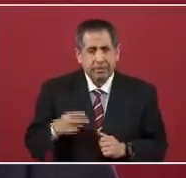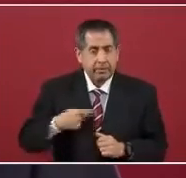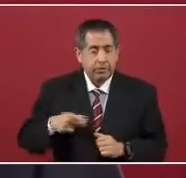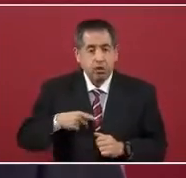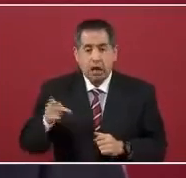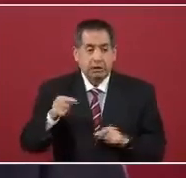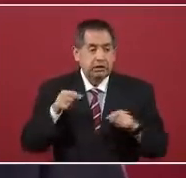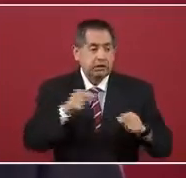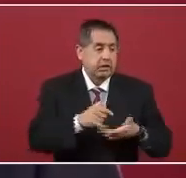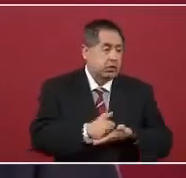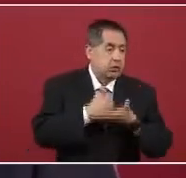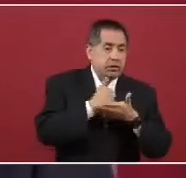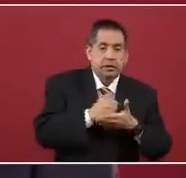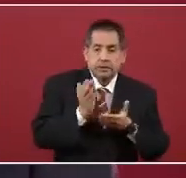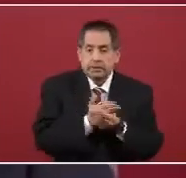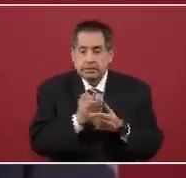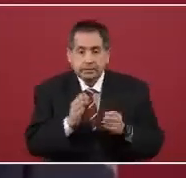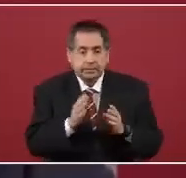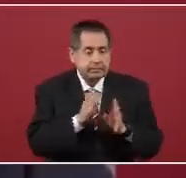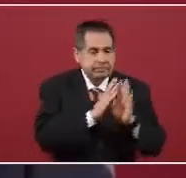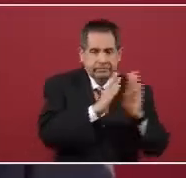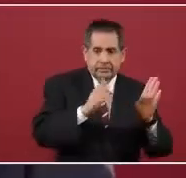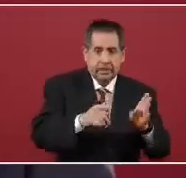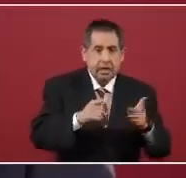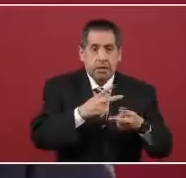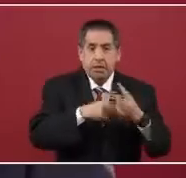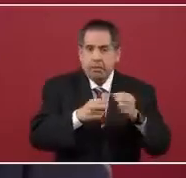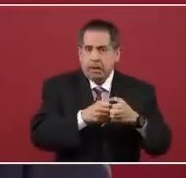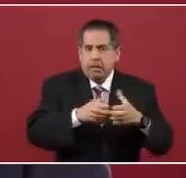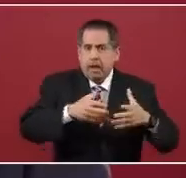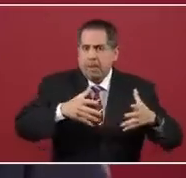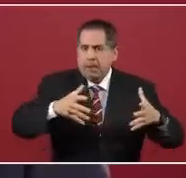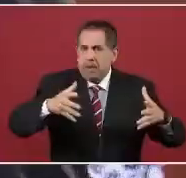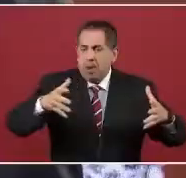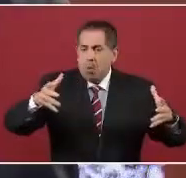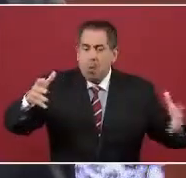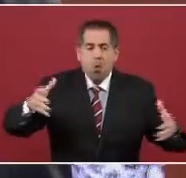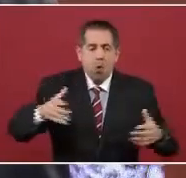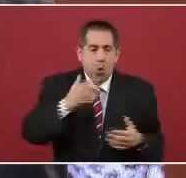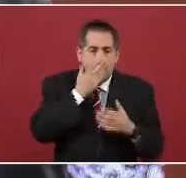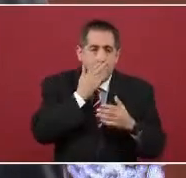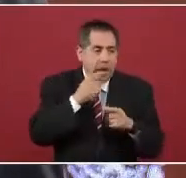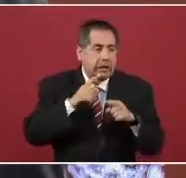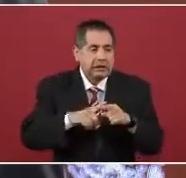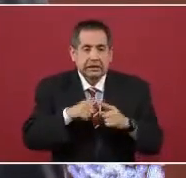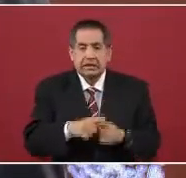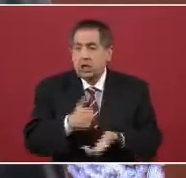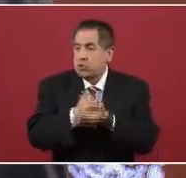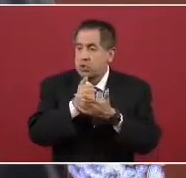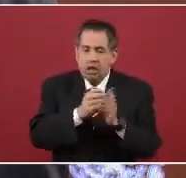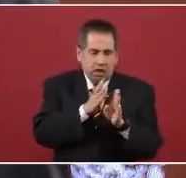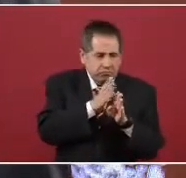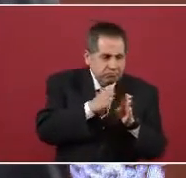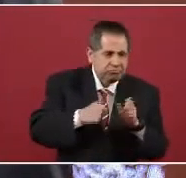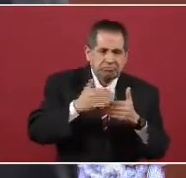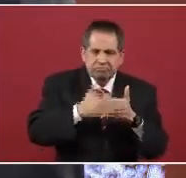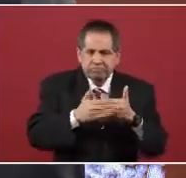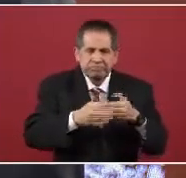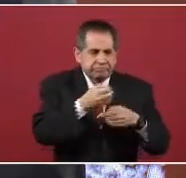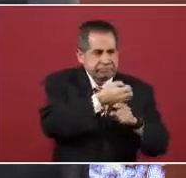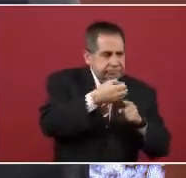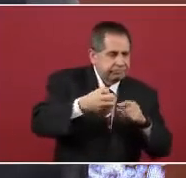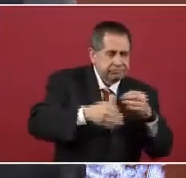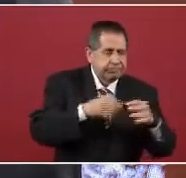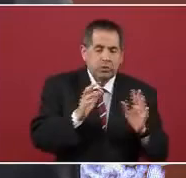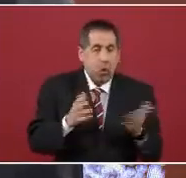personal. El archivo fue creciendo y no hay el personal suficiente. Entonces queremos que